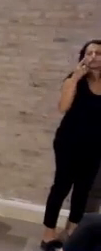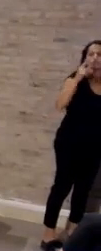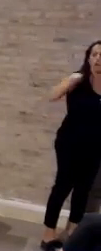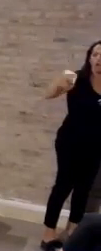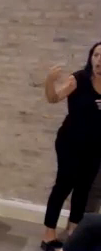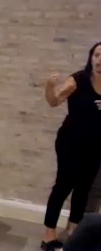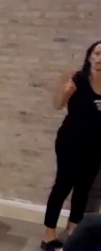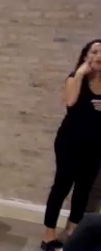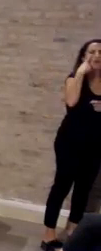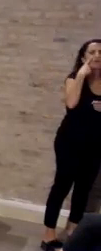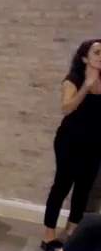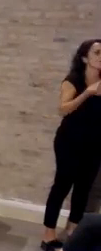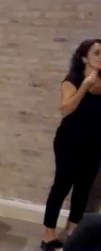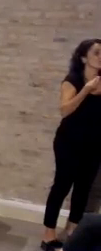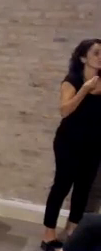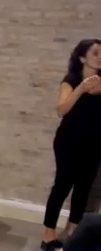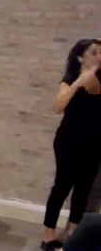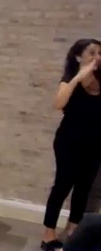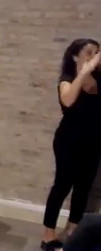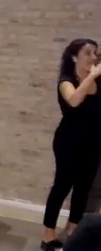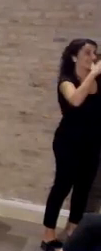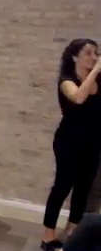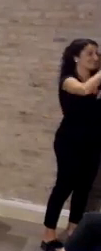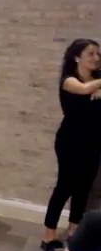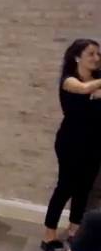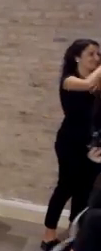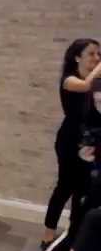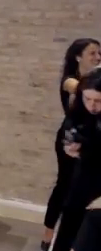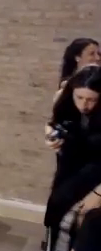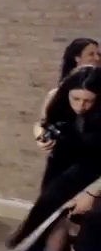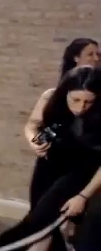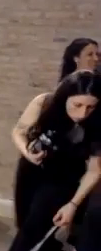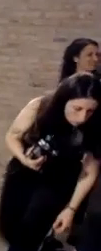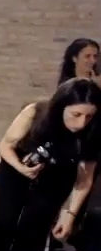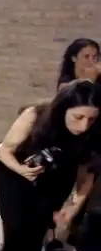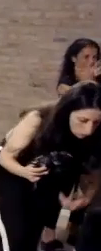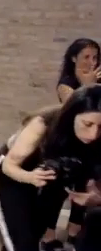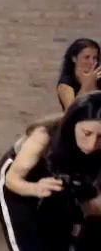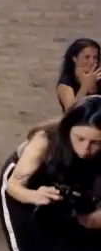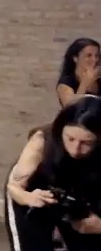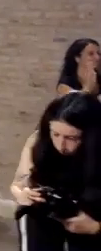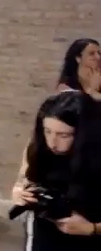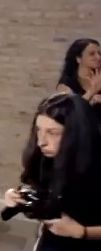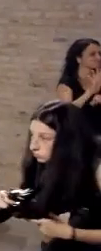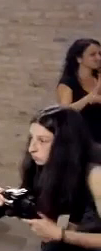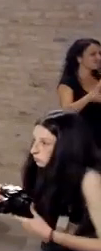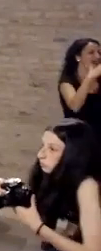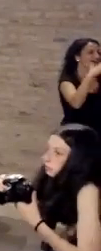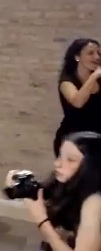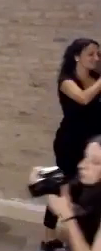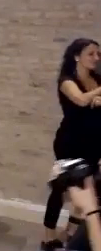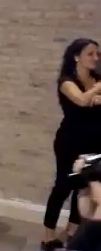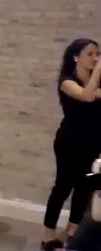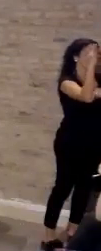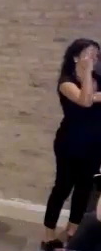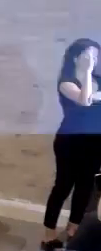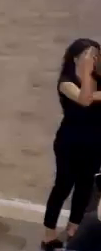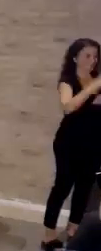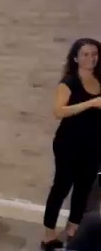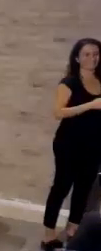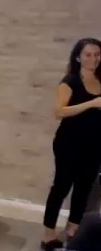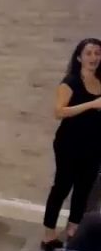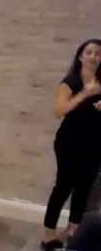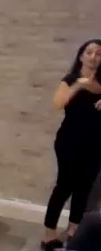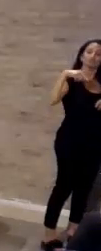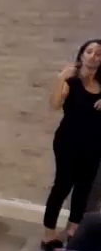conoces a las chicas por el centro de día qué centro de día La casa del sol naciente muy